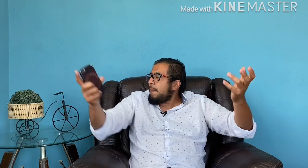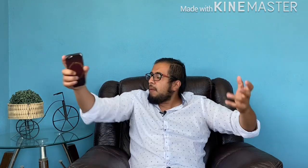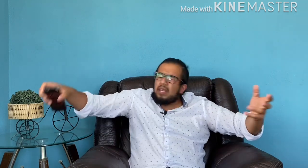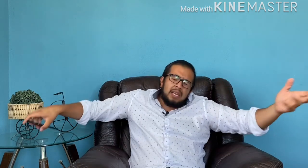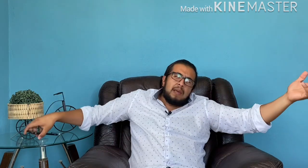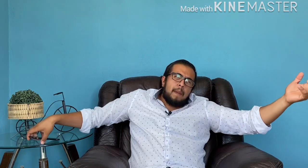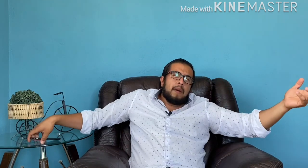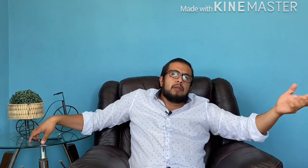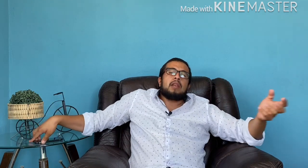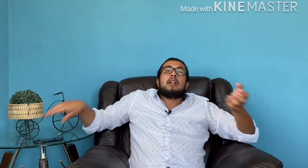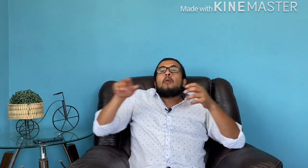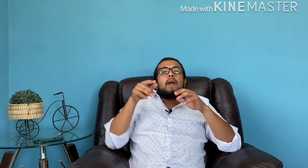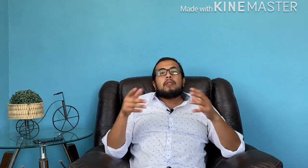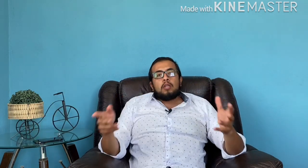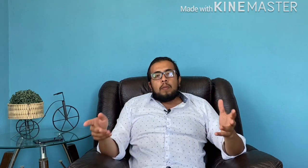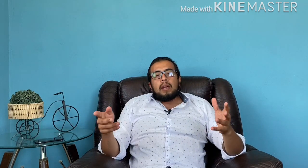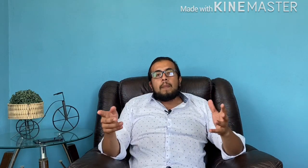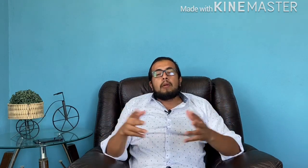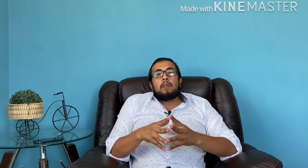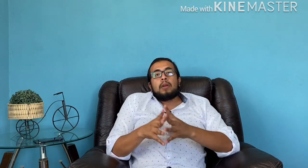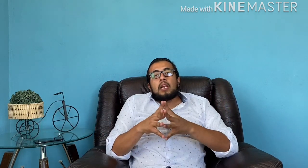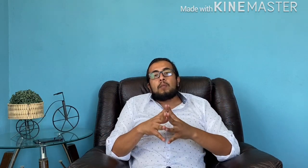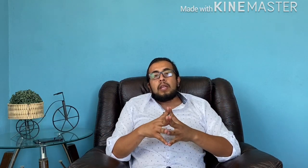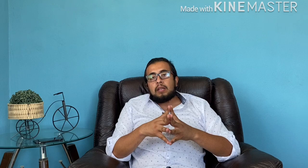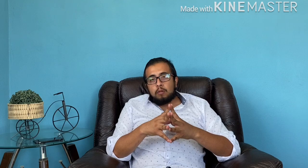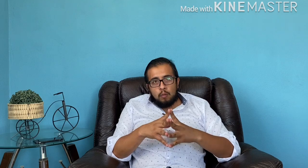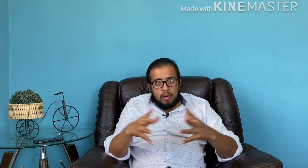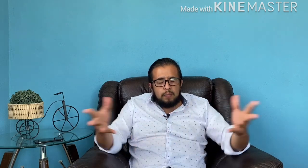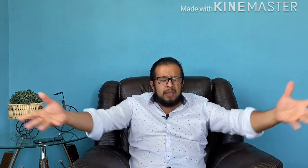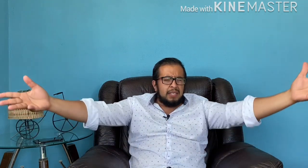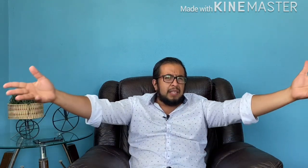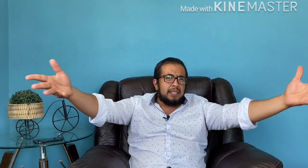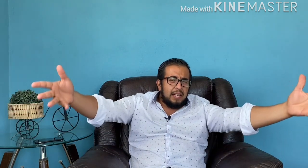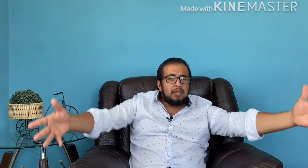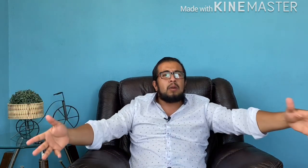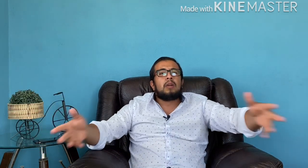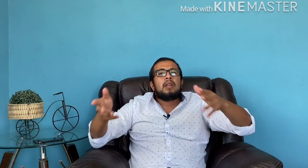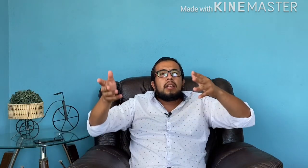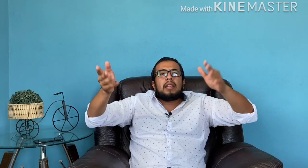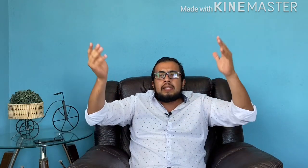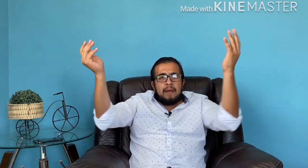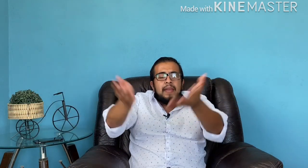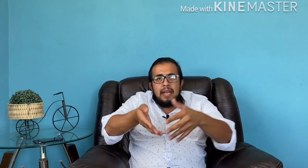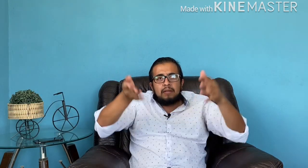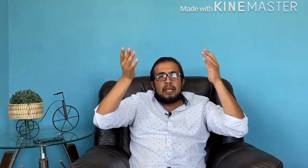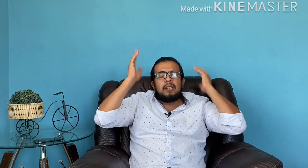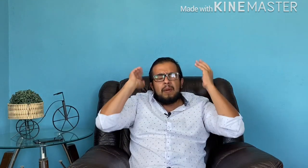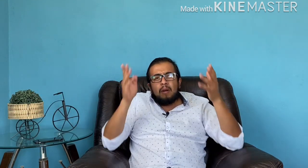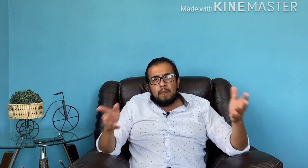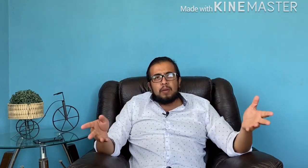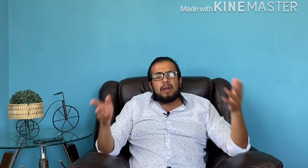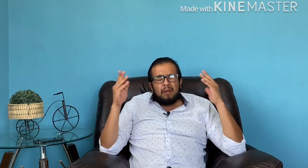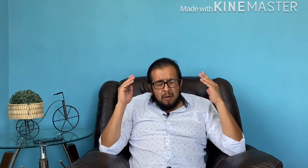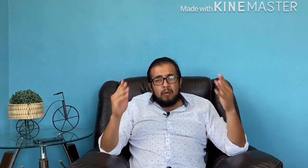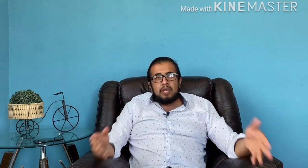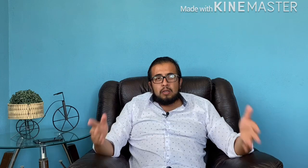he de aplaudir, iba a aplaudir cuando se tuviera que aplaudir, porque las políticas cuando son buenas pues tienes que decir eso y está bien. O sea, Andrés Manuel